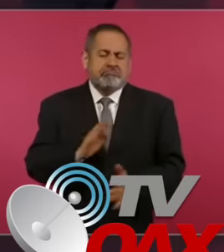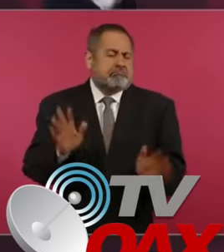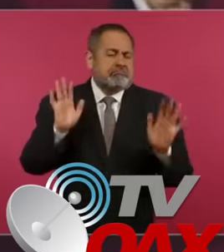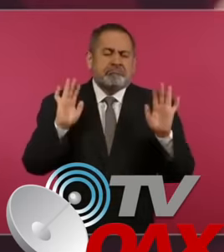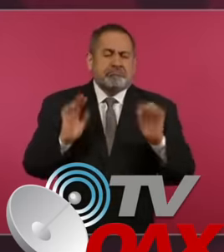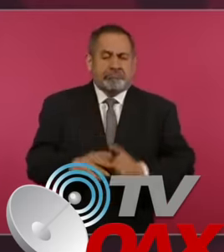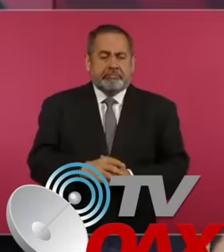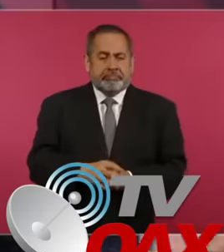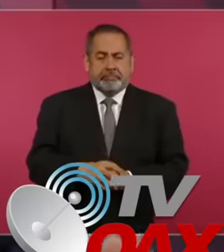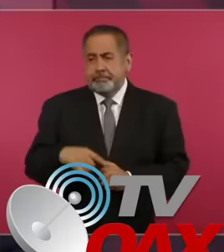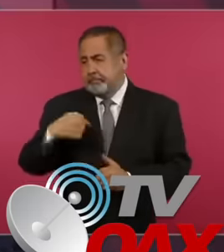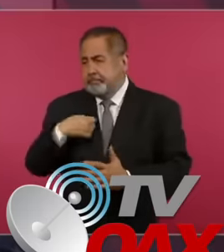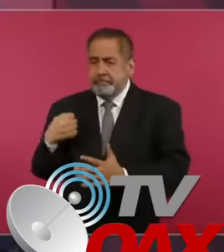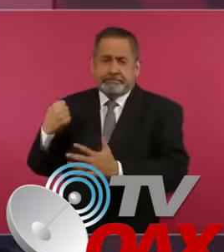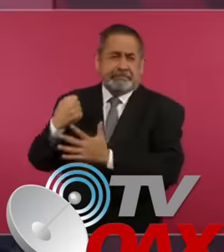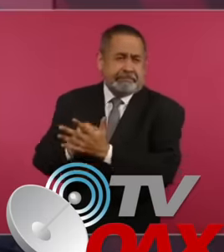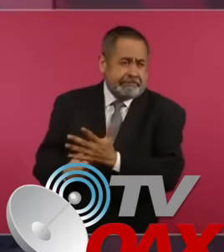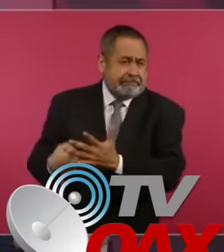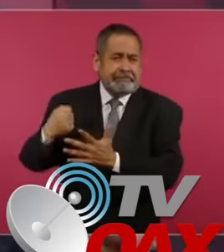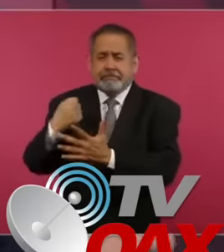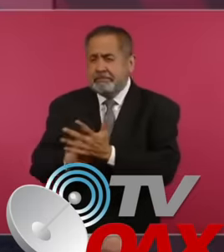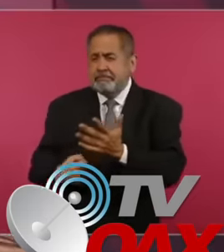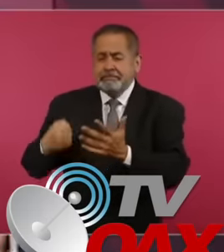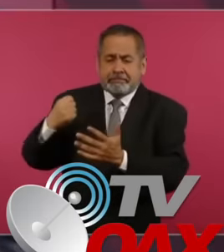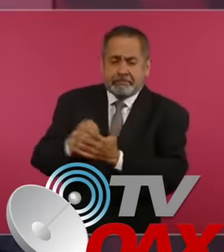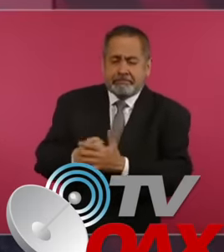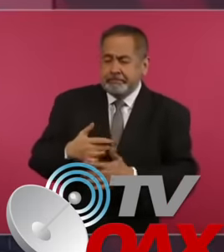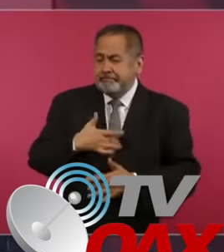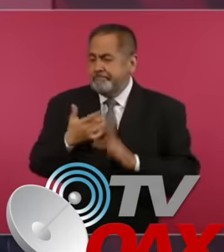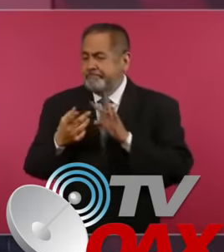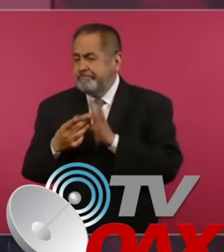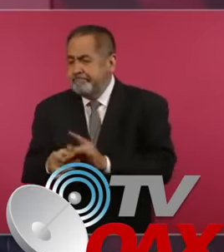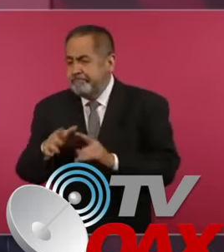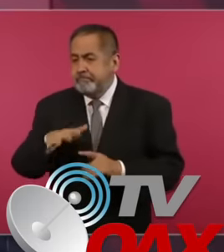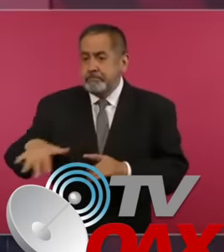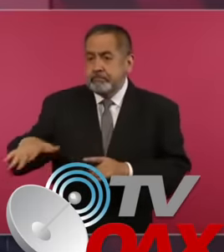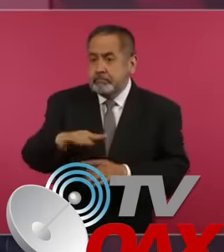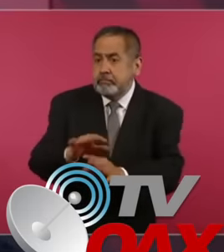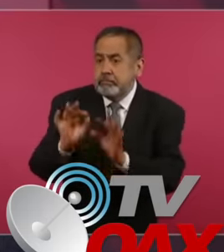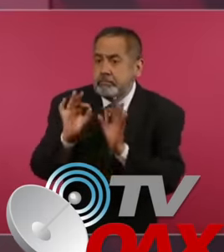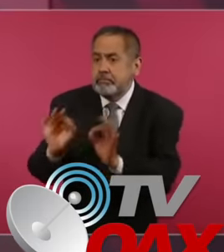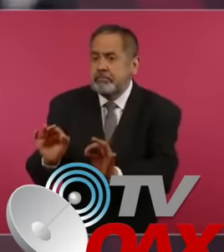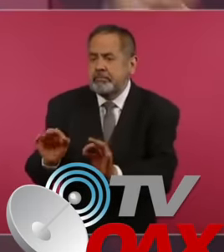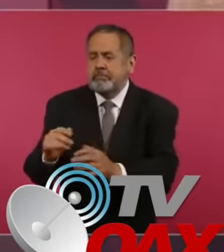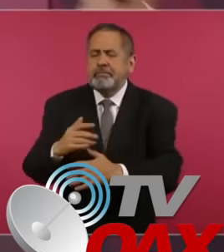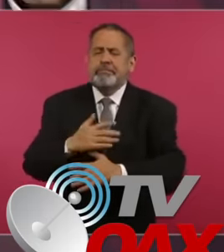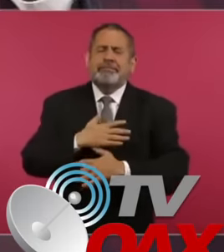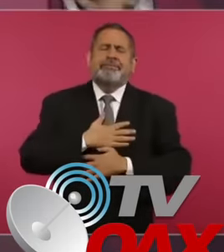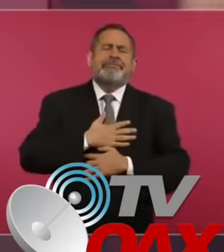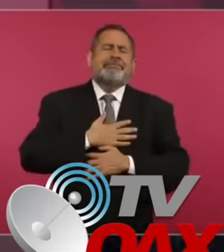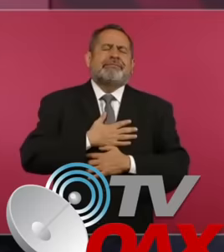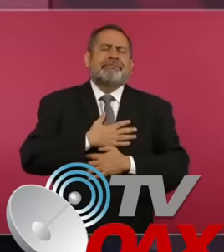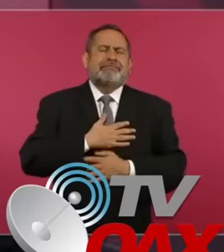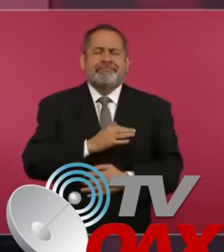Para un luchador social, para un humanista, el poder constatar